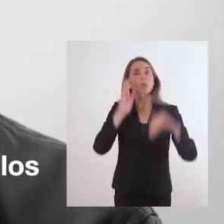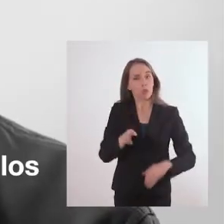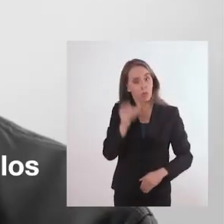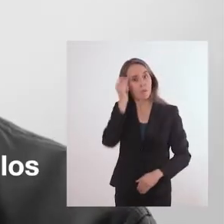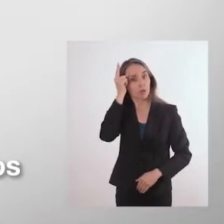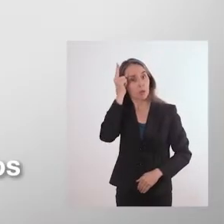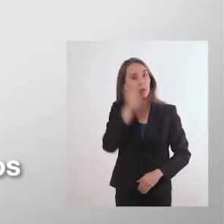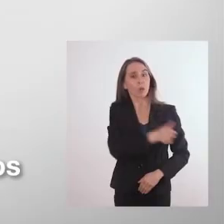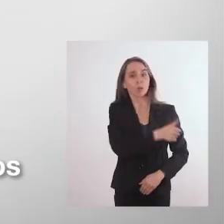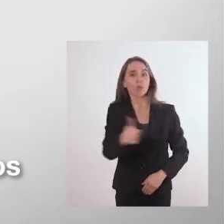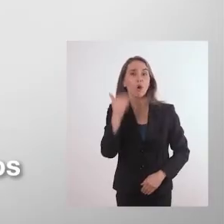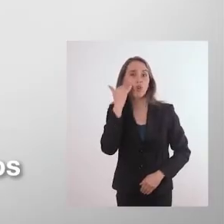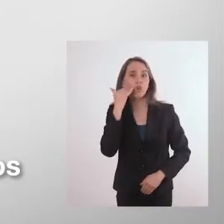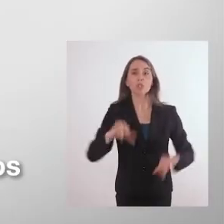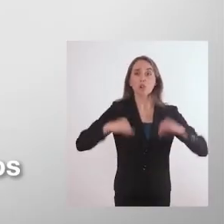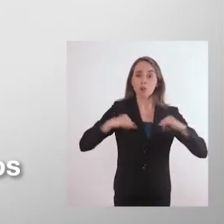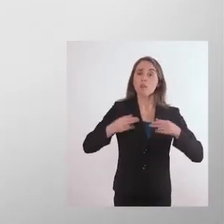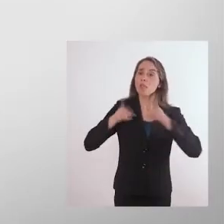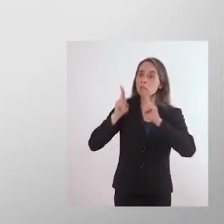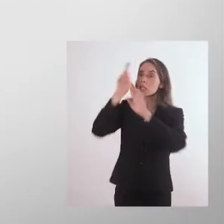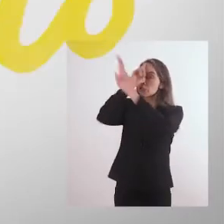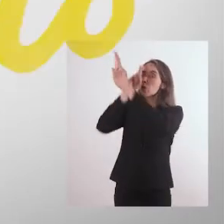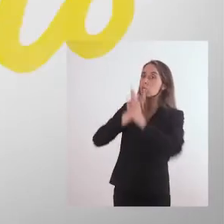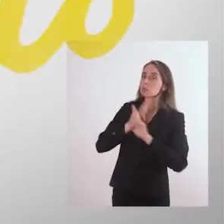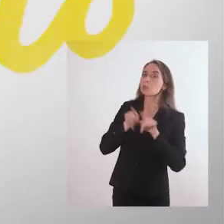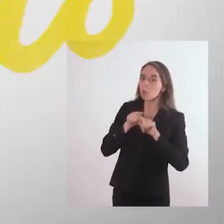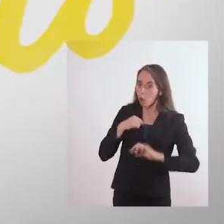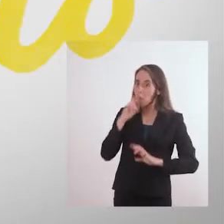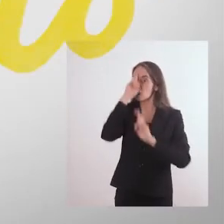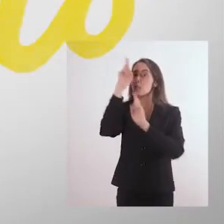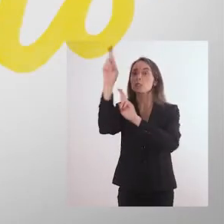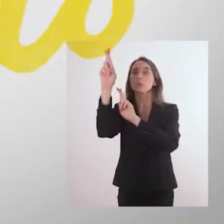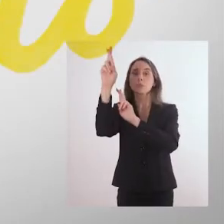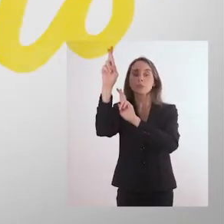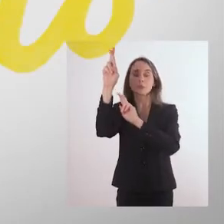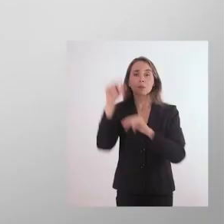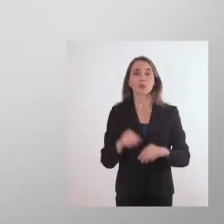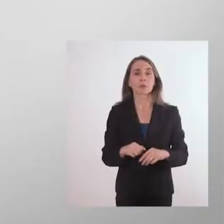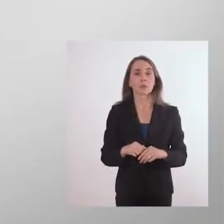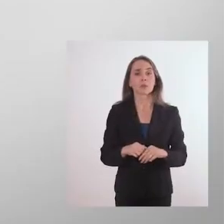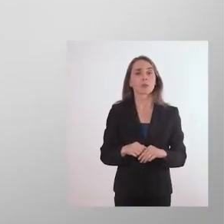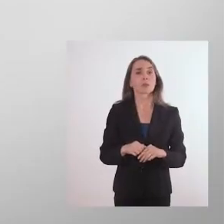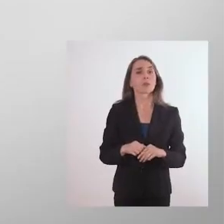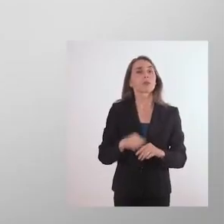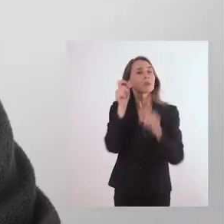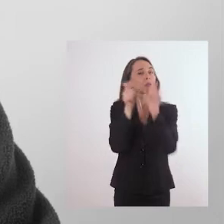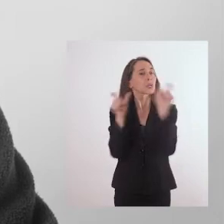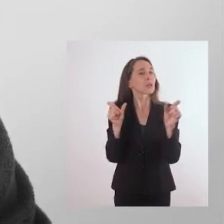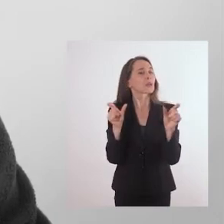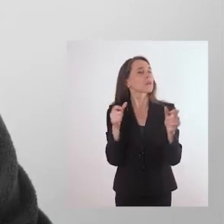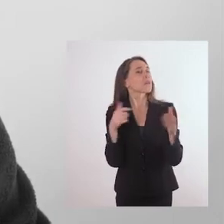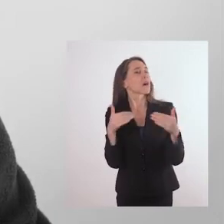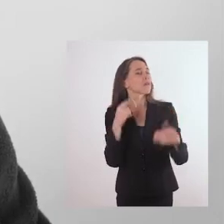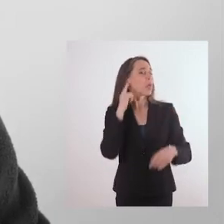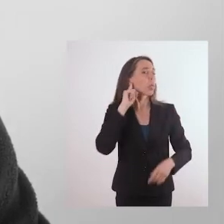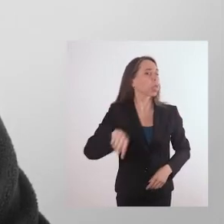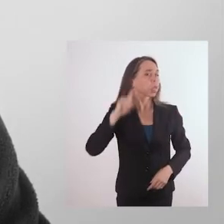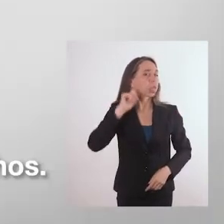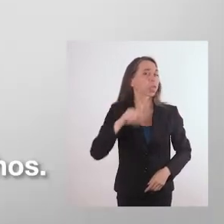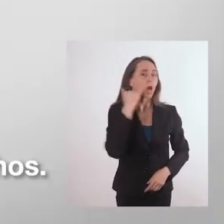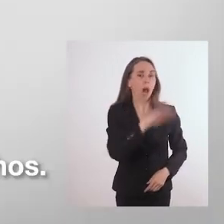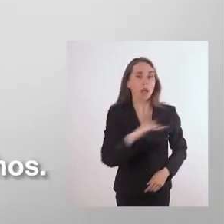que entender que todos los niños y los adolescentes tenemos derecho a ser respetados, igual que nosotros los tenemos que respetar a ellos. No tanto escuchar a los